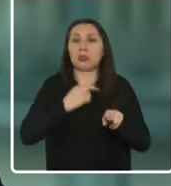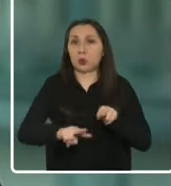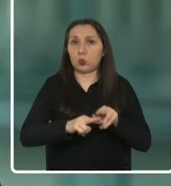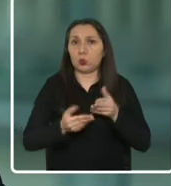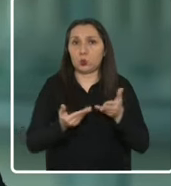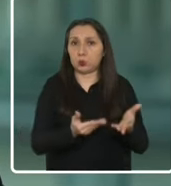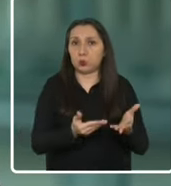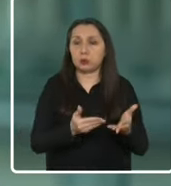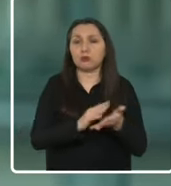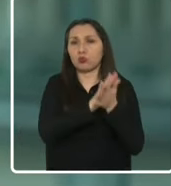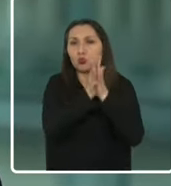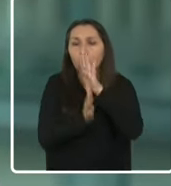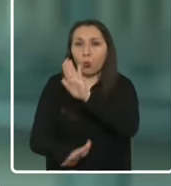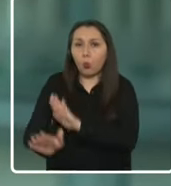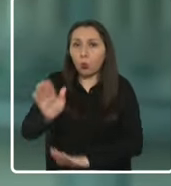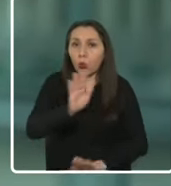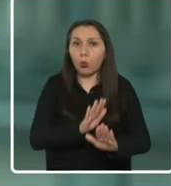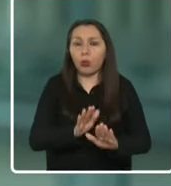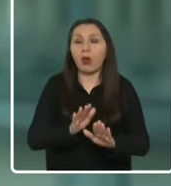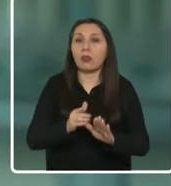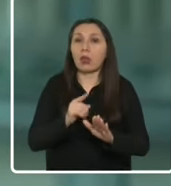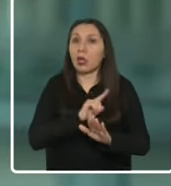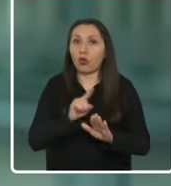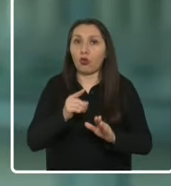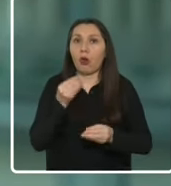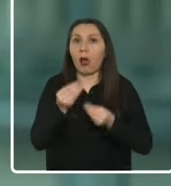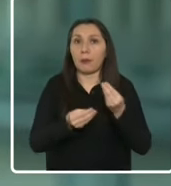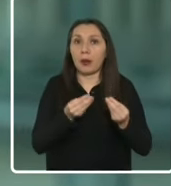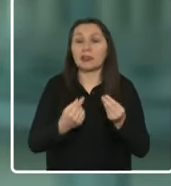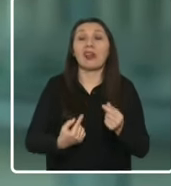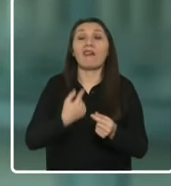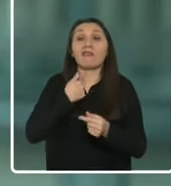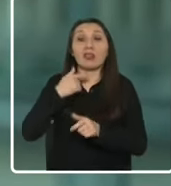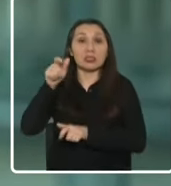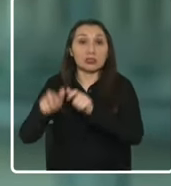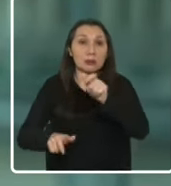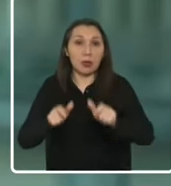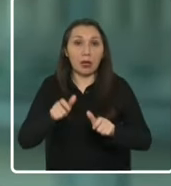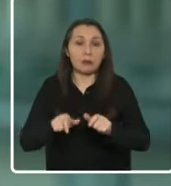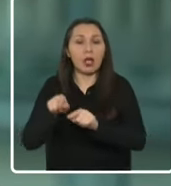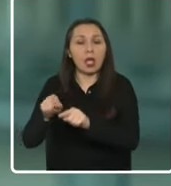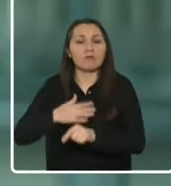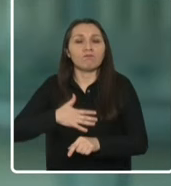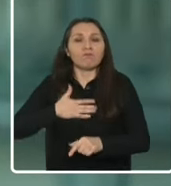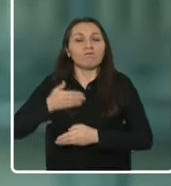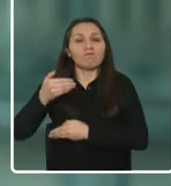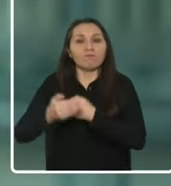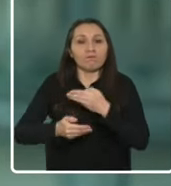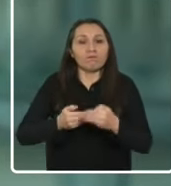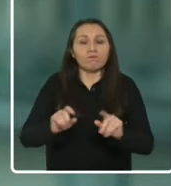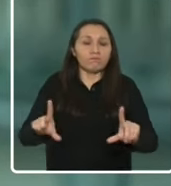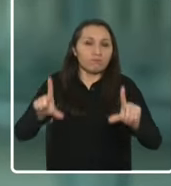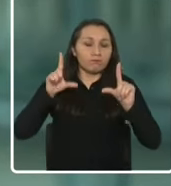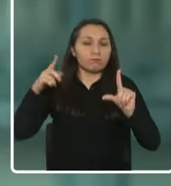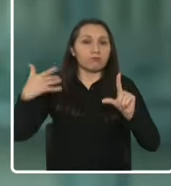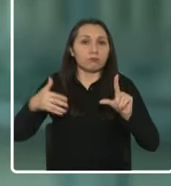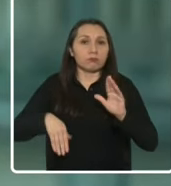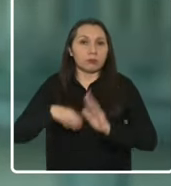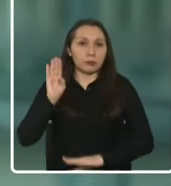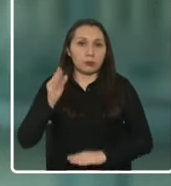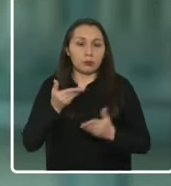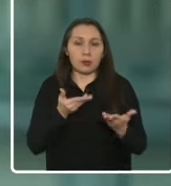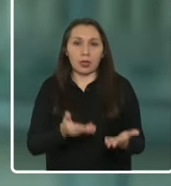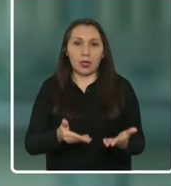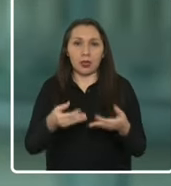por lo tanto tomaremos todos los resguardos para que esto no suceda y sean las víctimas las que se sientan parte de este proceso y sean protagonistas